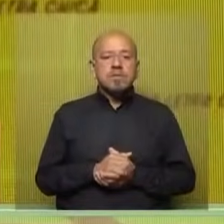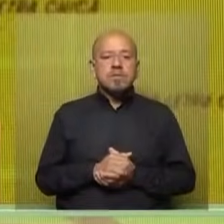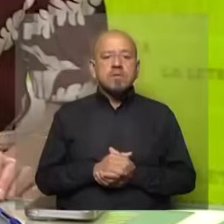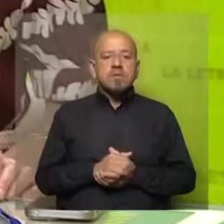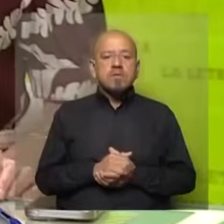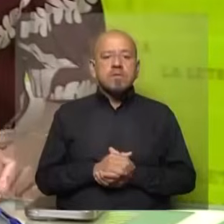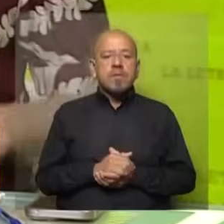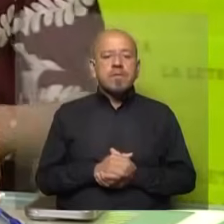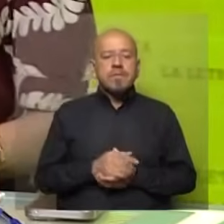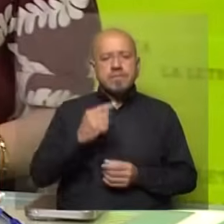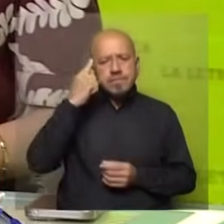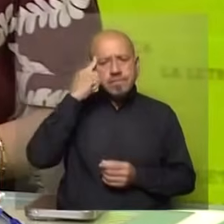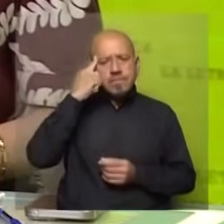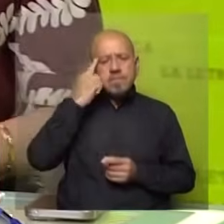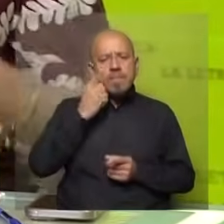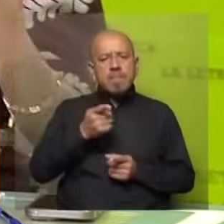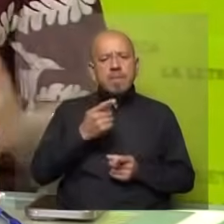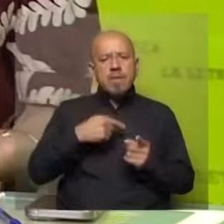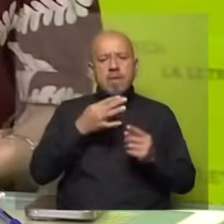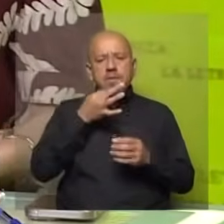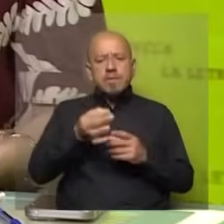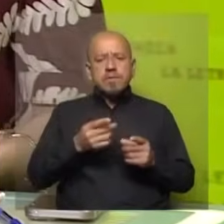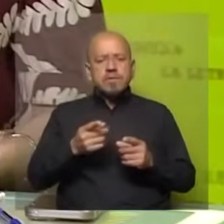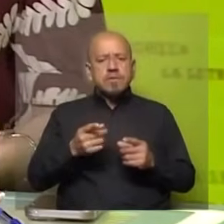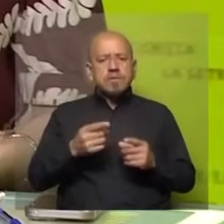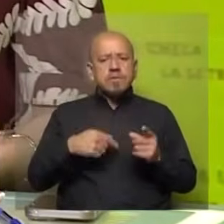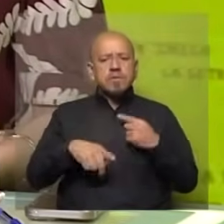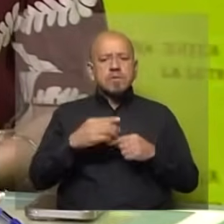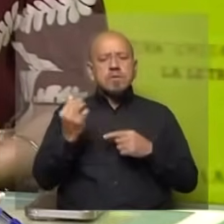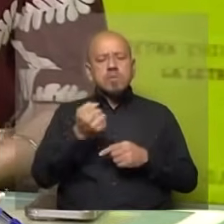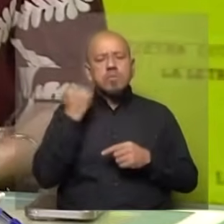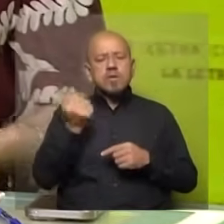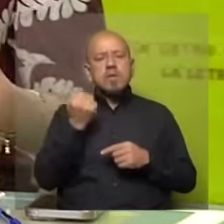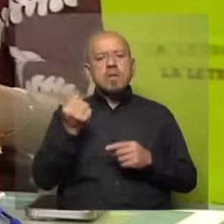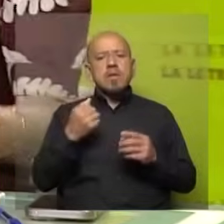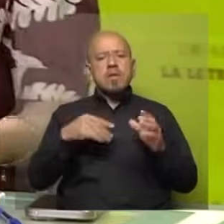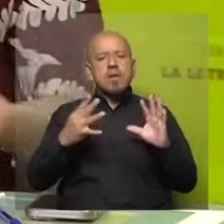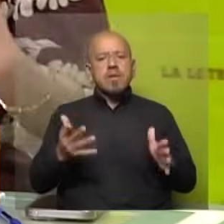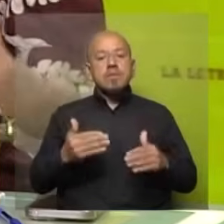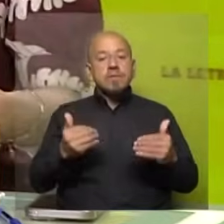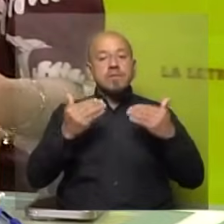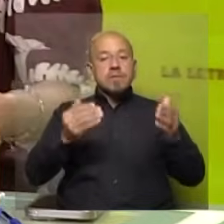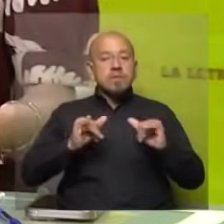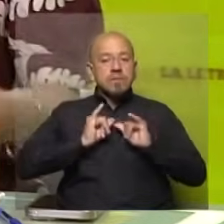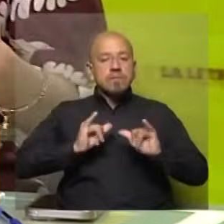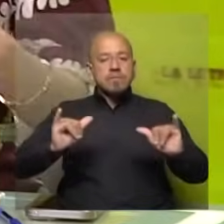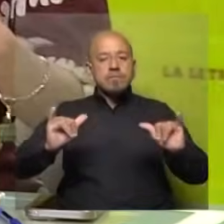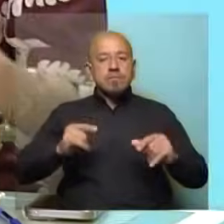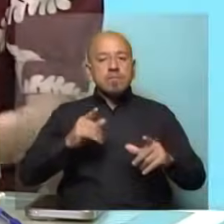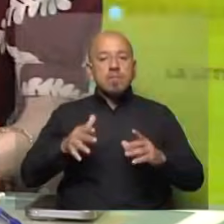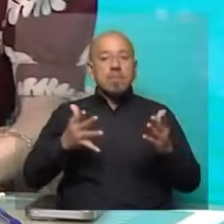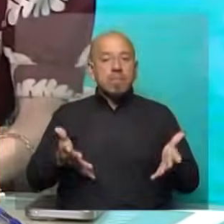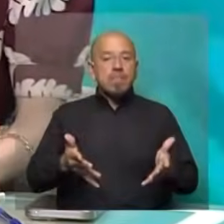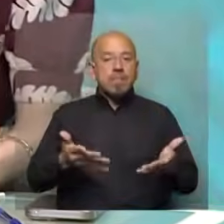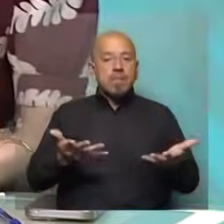José, ¿cuál es la, pensando un poco de lo que hablábamos de del discurso, ¿no? ¿Cuál es la importancia de que de cara a la campaña y cuando una vez que ya se